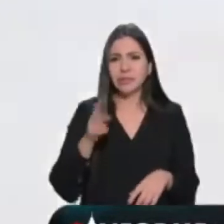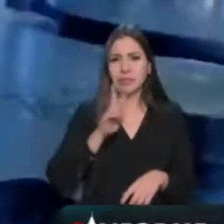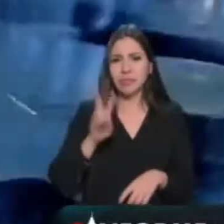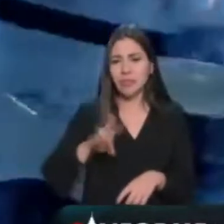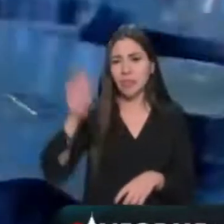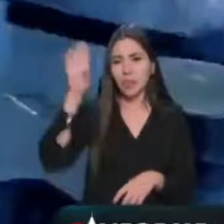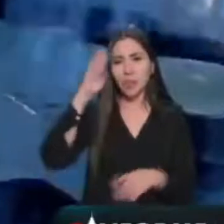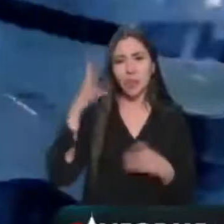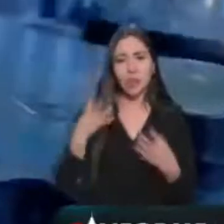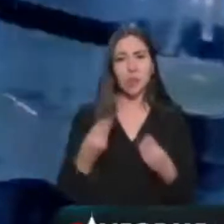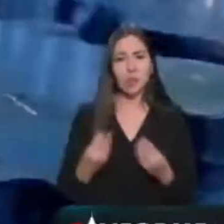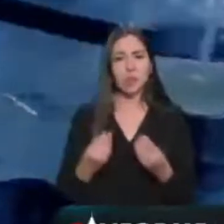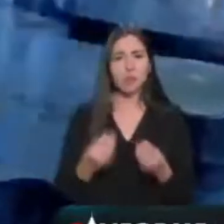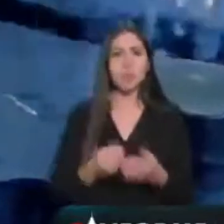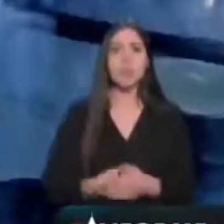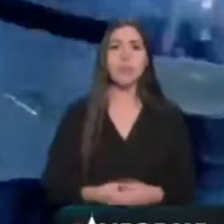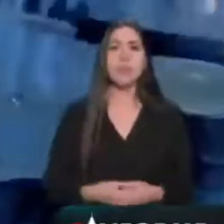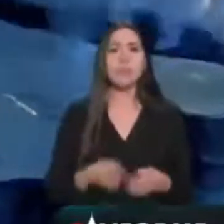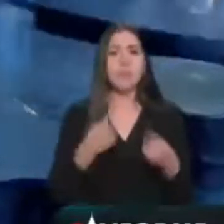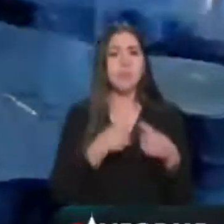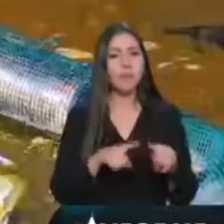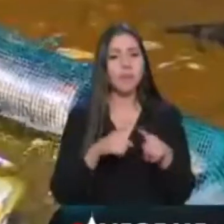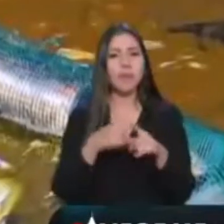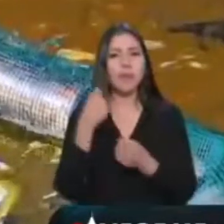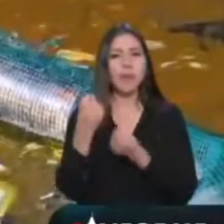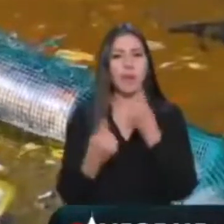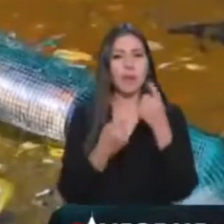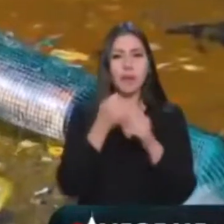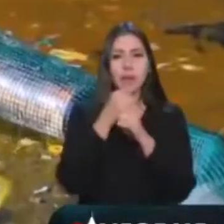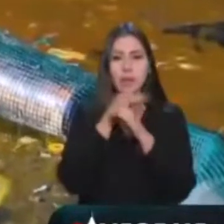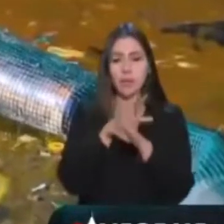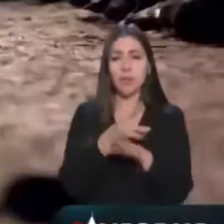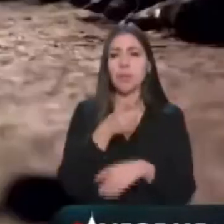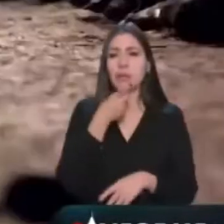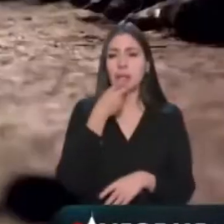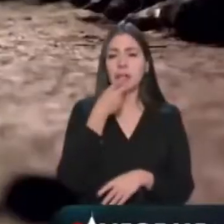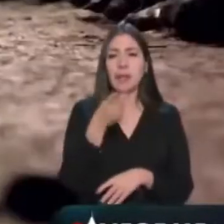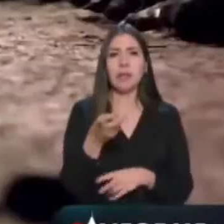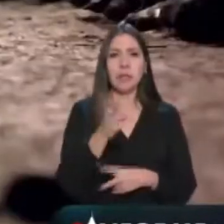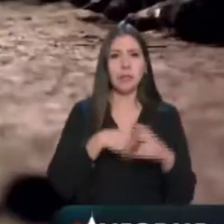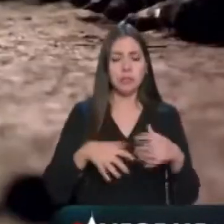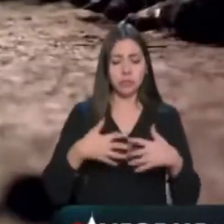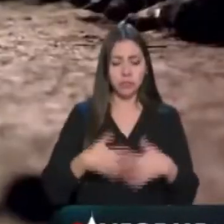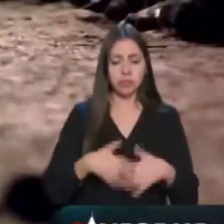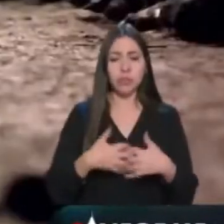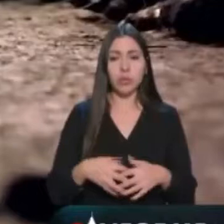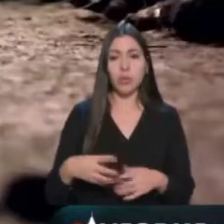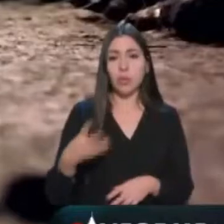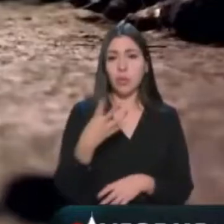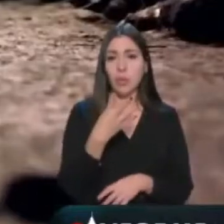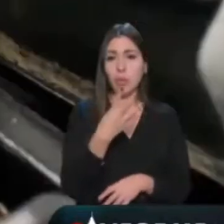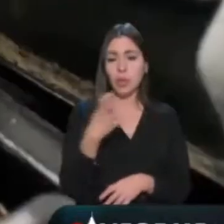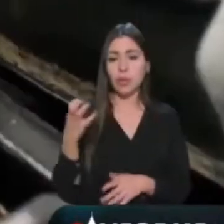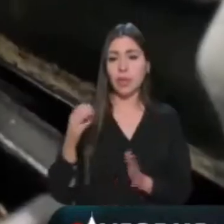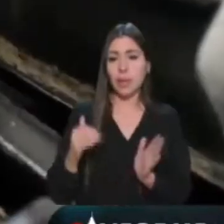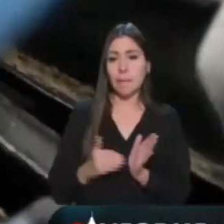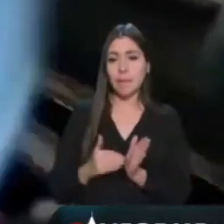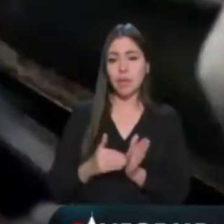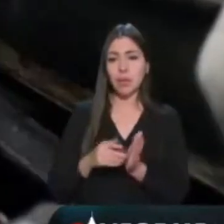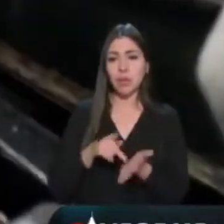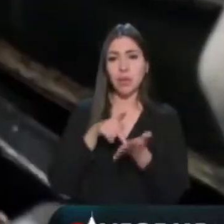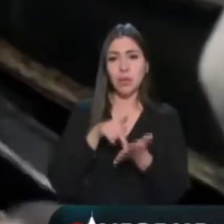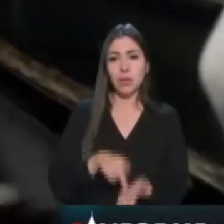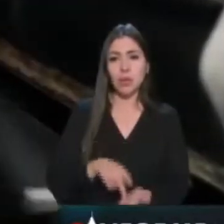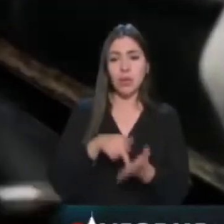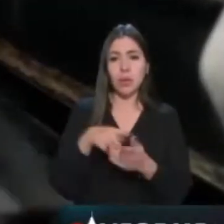espeluznante. Algunos datos más bien conservadores hablan de la producción de 400 millones de toneladas de